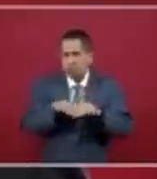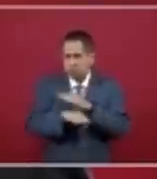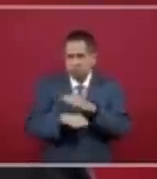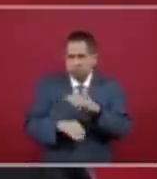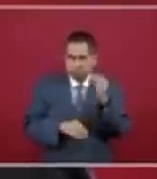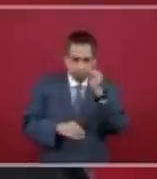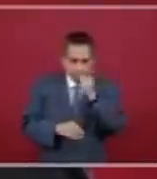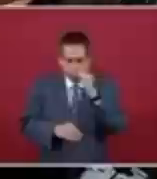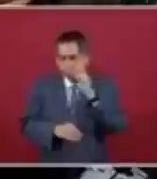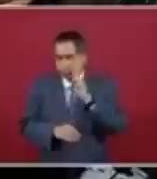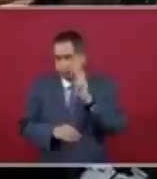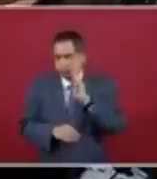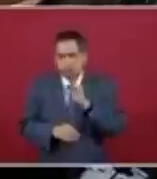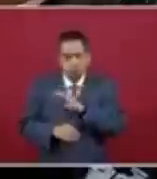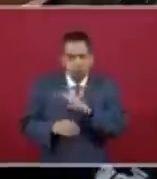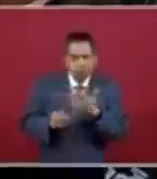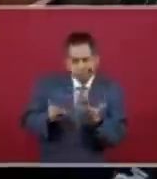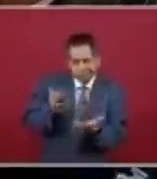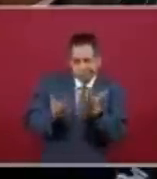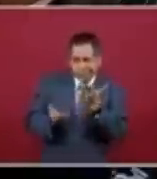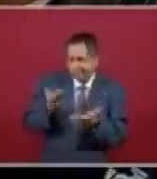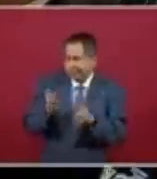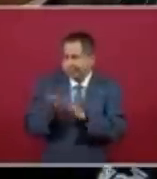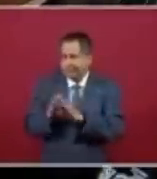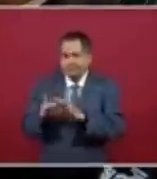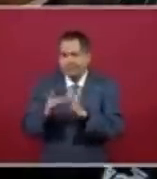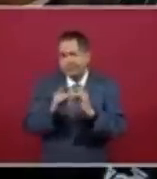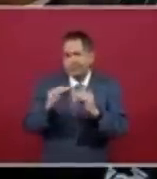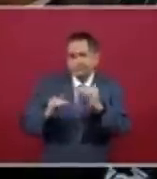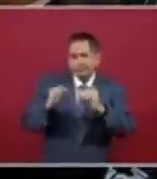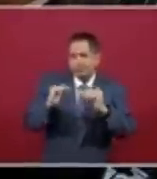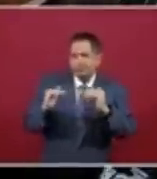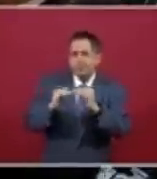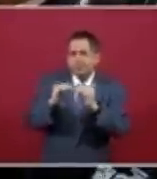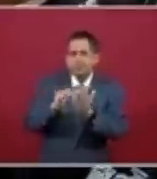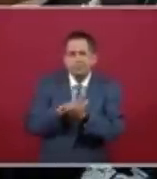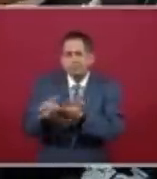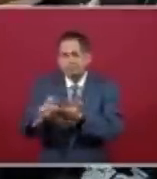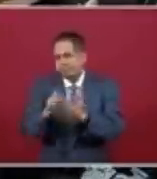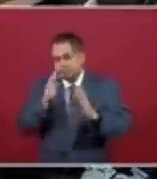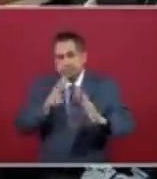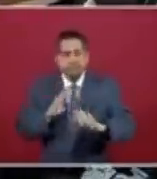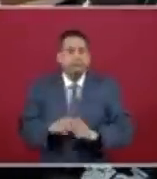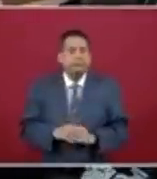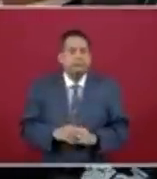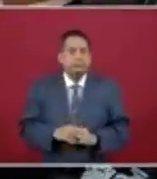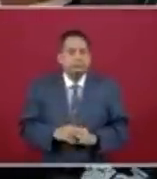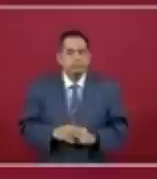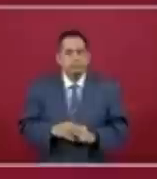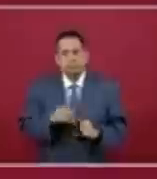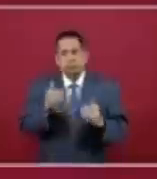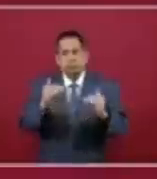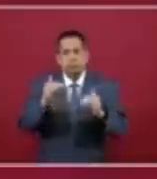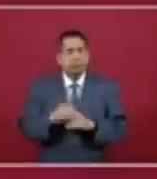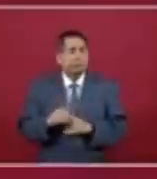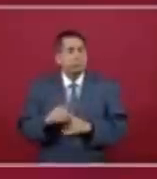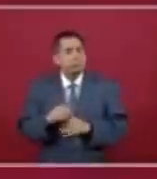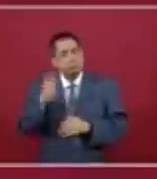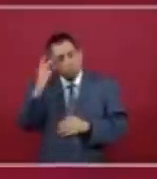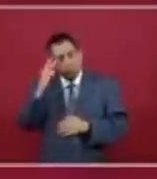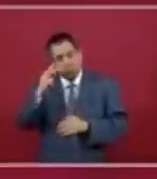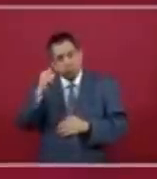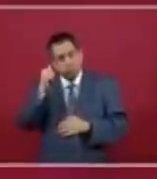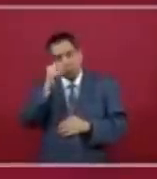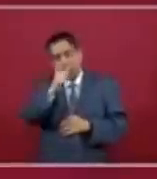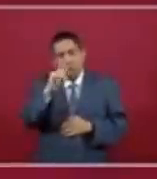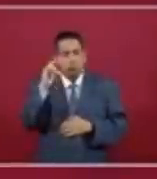buscando ese equilibrio. Lo otro es viajar en